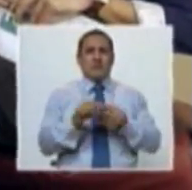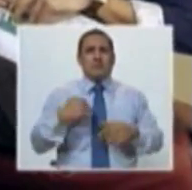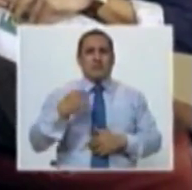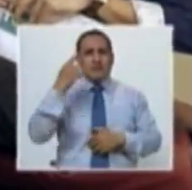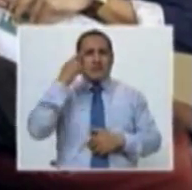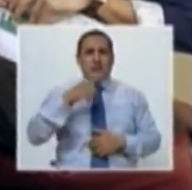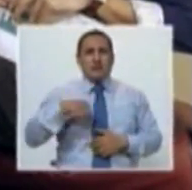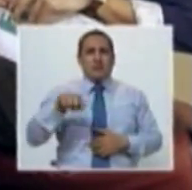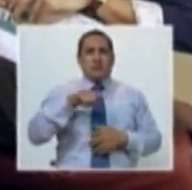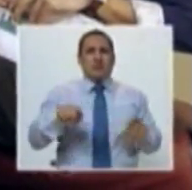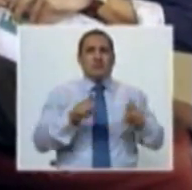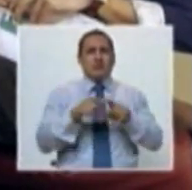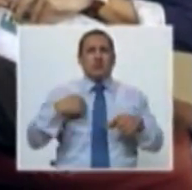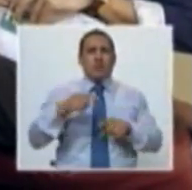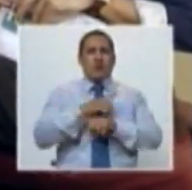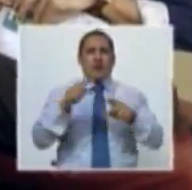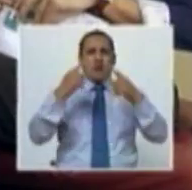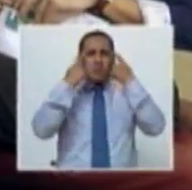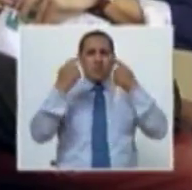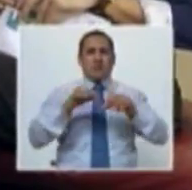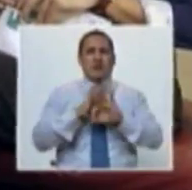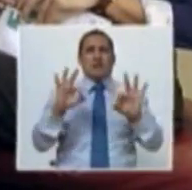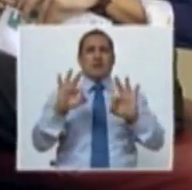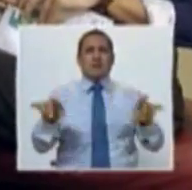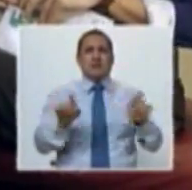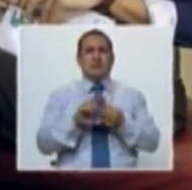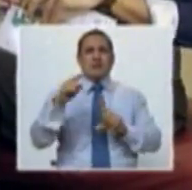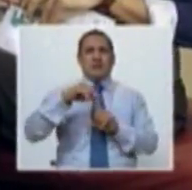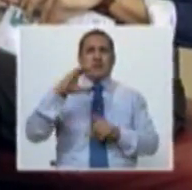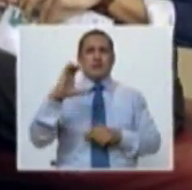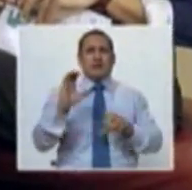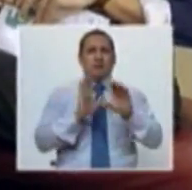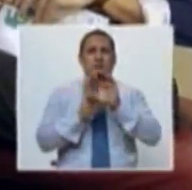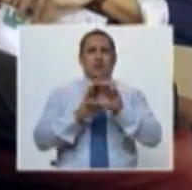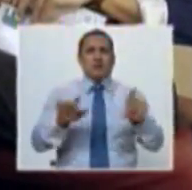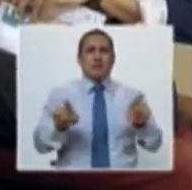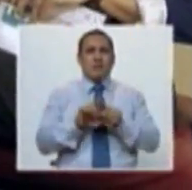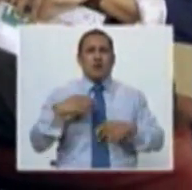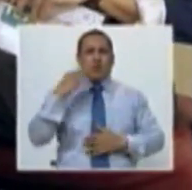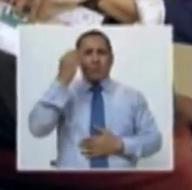ellos, yo no estoy de acuerdo con ellos, pero lo respeto, pero el Tribunal Constitucional ha opinado